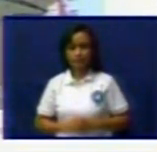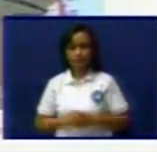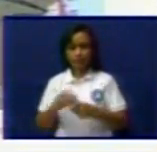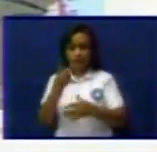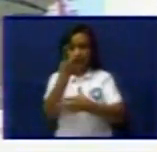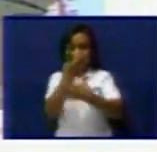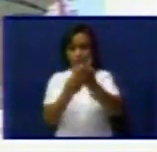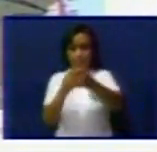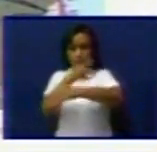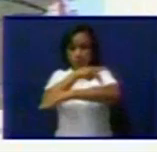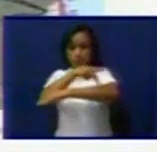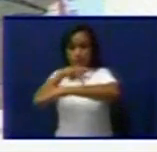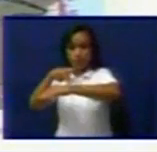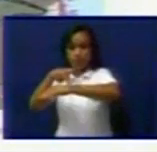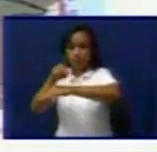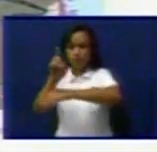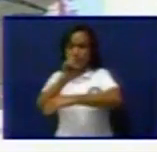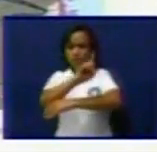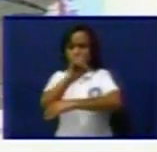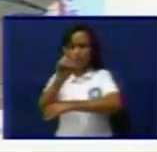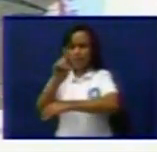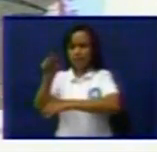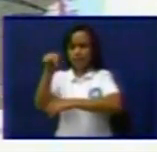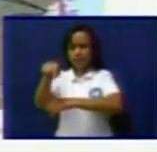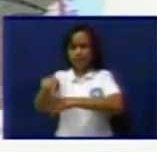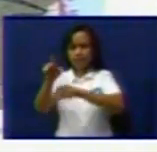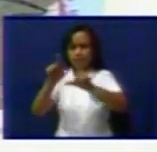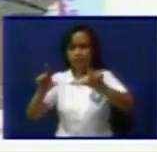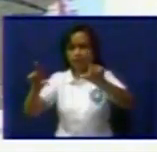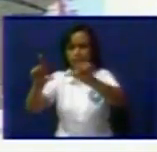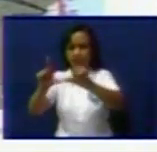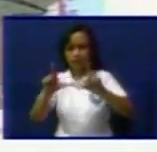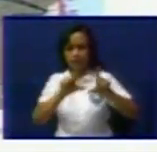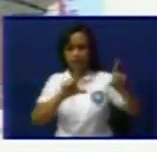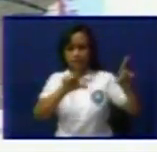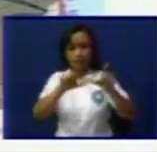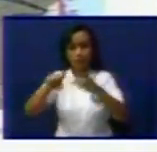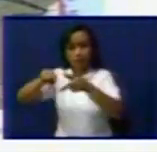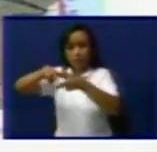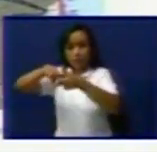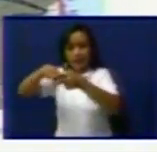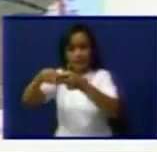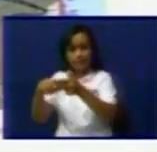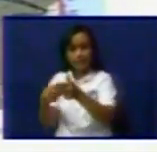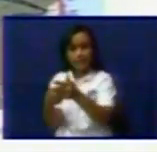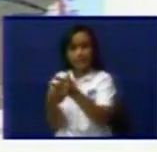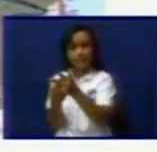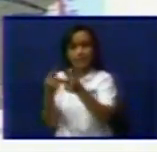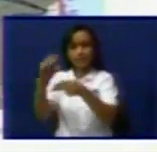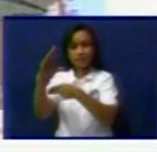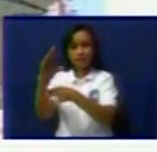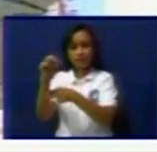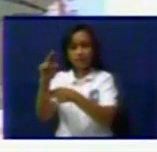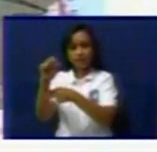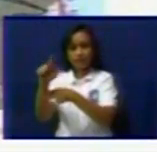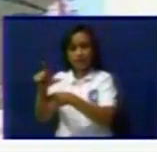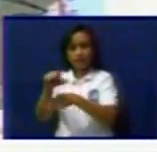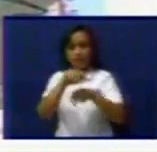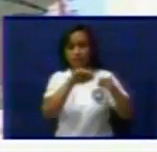Estos dos puertos estarán situados en las entradas del canal.